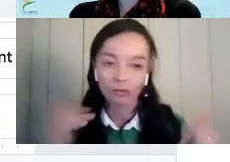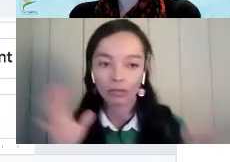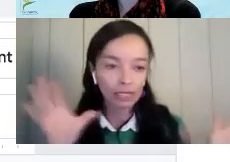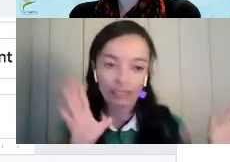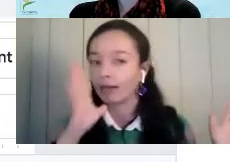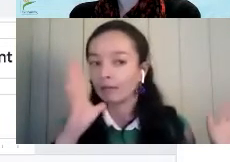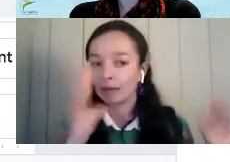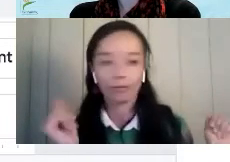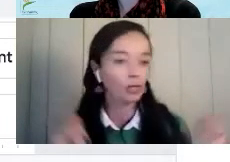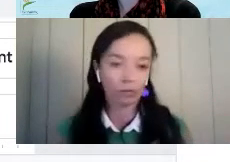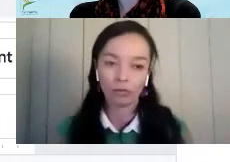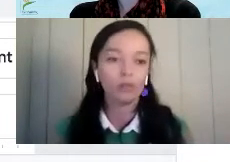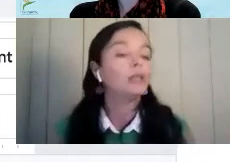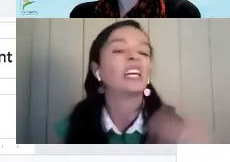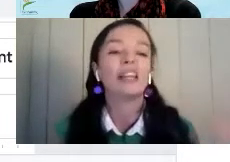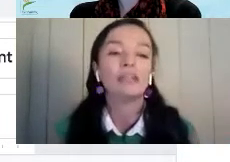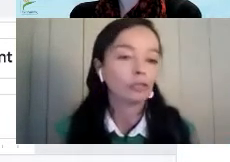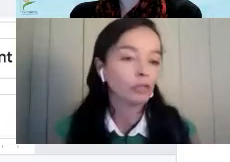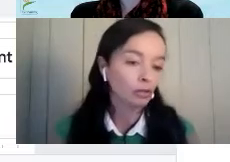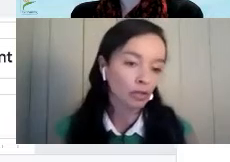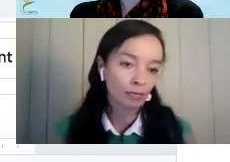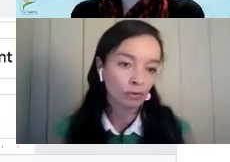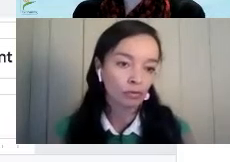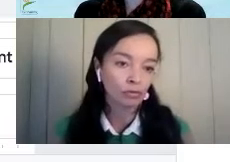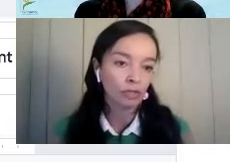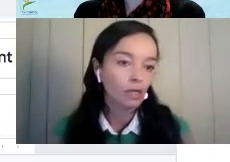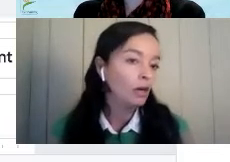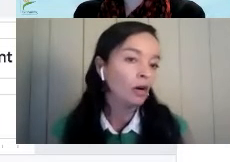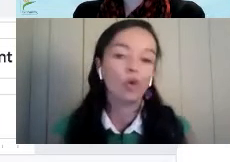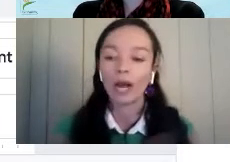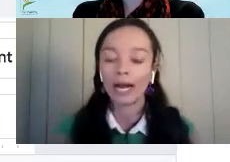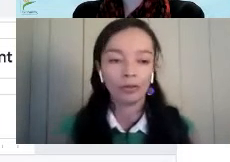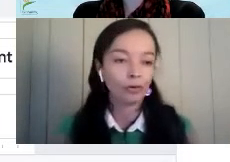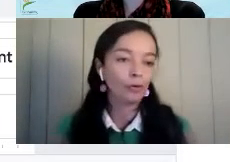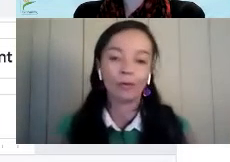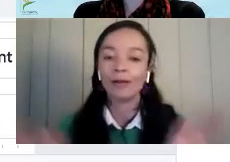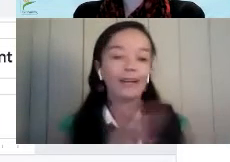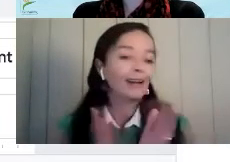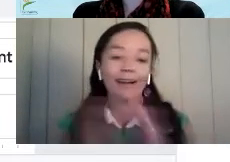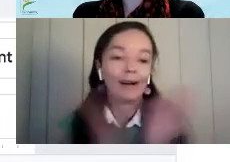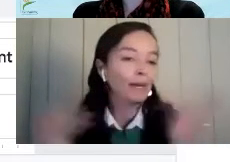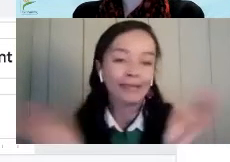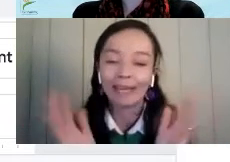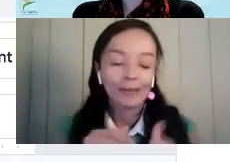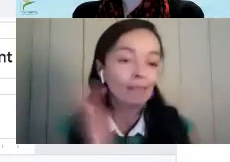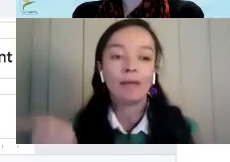minutos en la señal, mamá. No. Cada vez que nos acordamos. O jugando, o aplaudiendo a mamá.